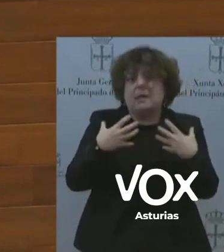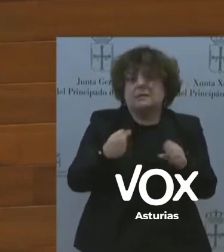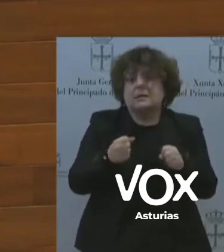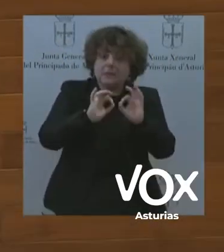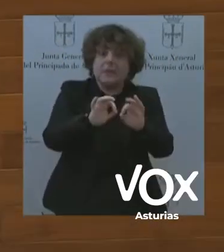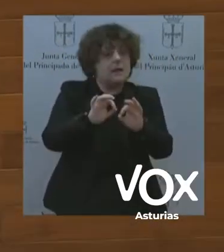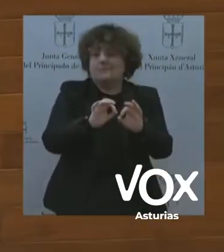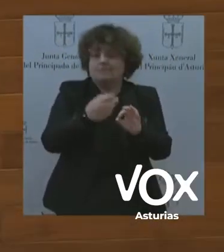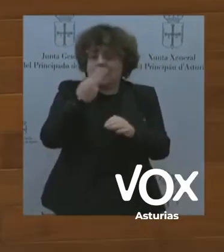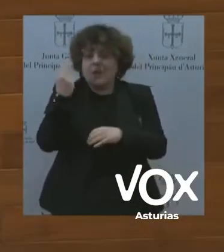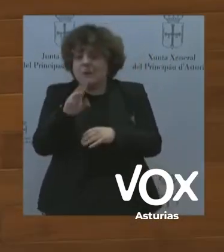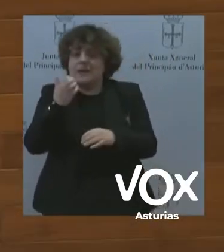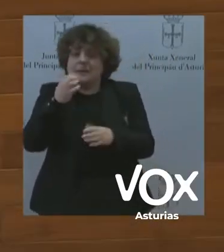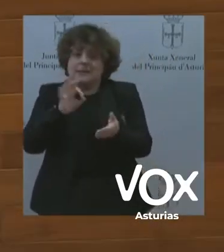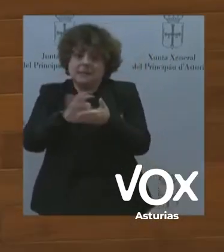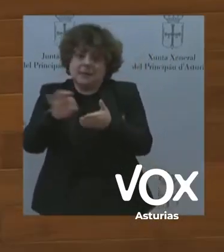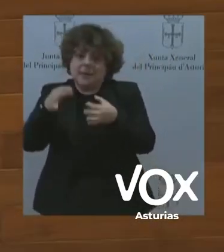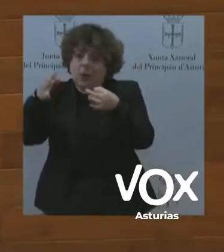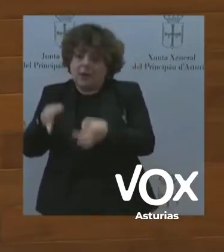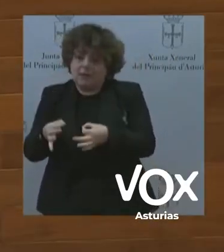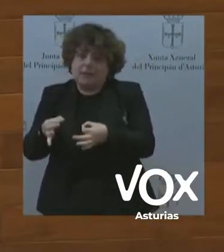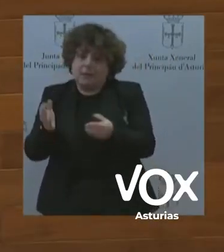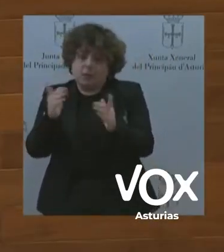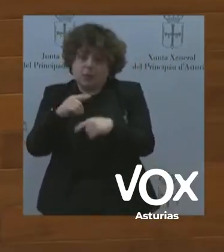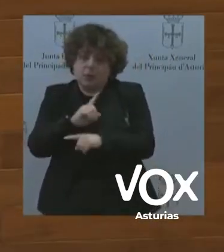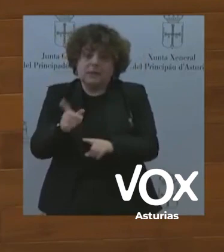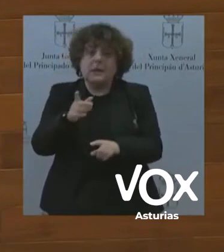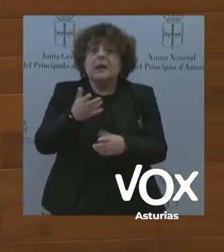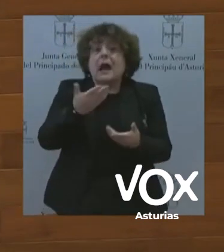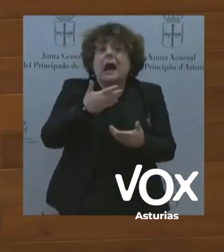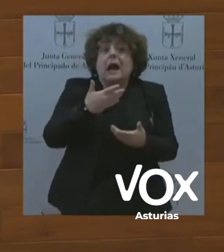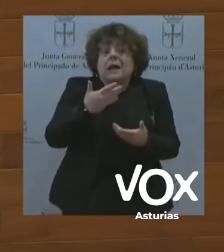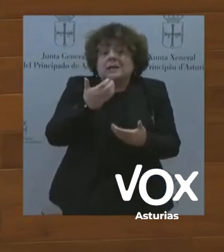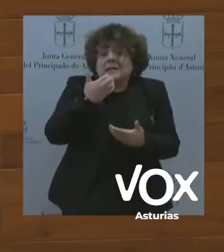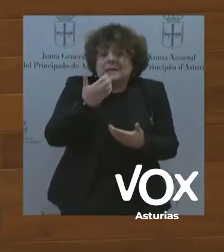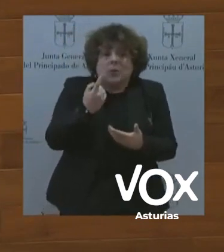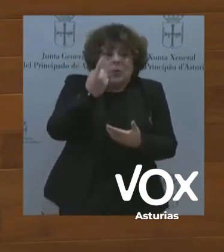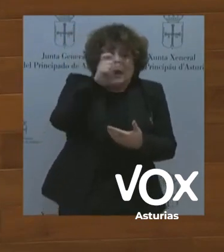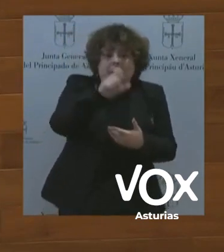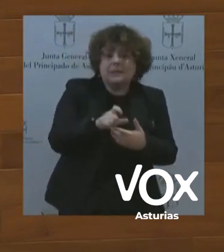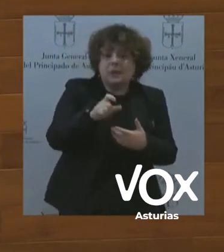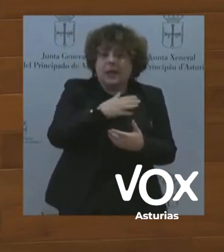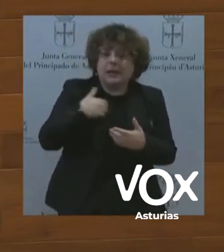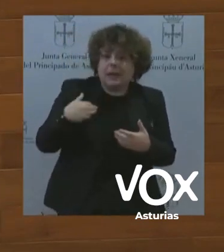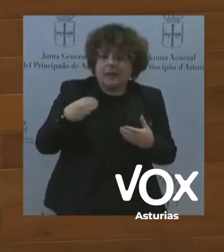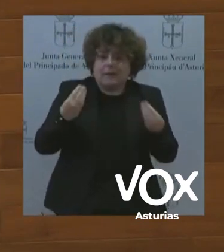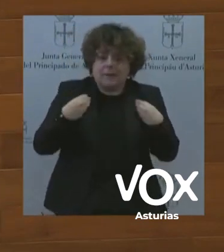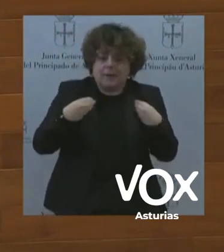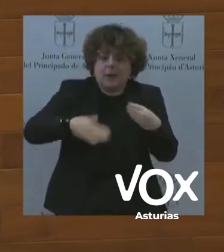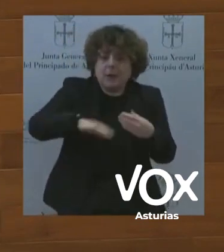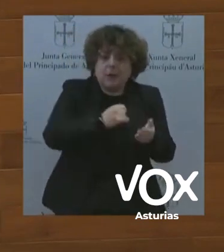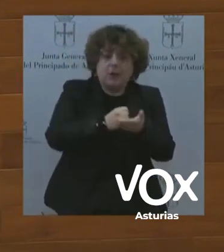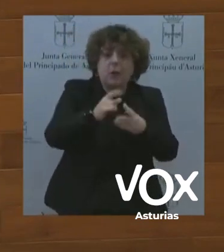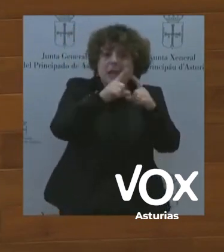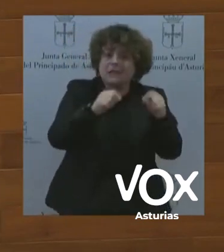las izquierdas. ¿Quién va a querer venir a vivir al área rural asturiana, como pretende el Partido Socialista, si al habitual problema de